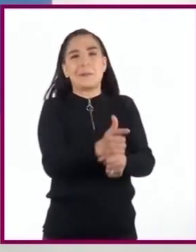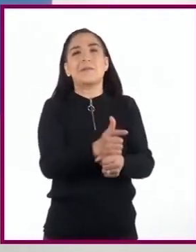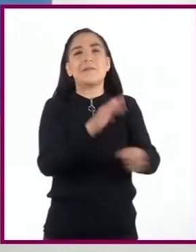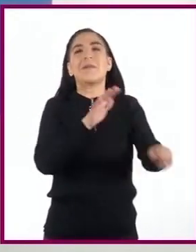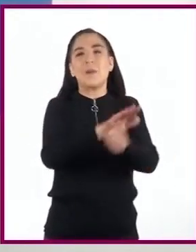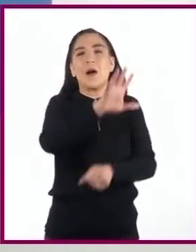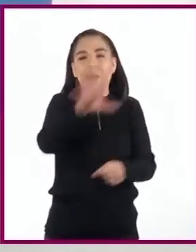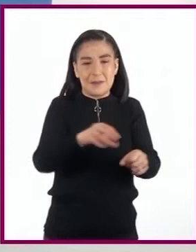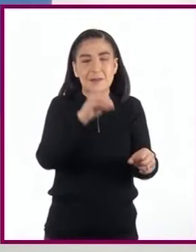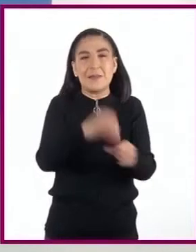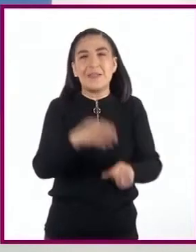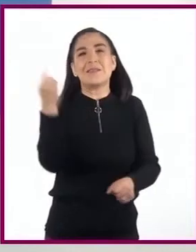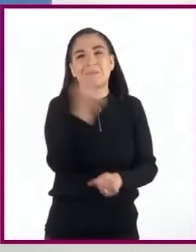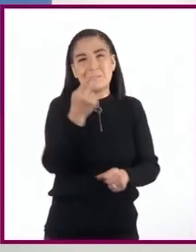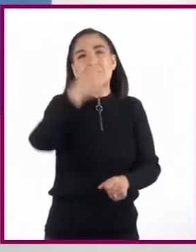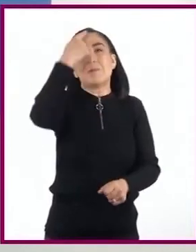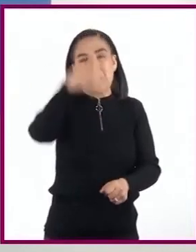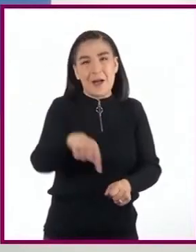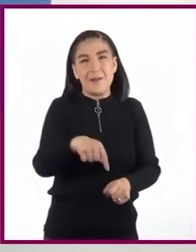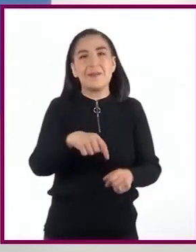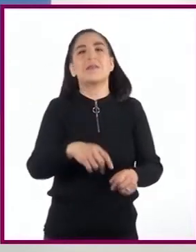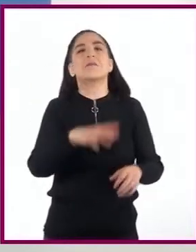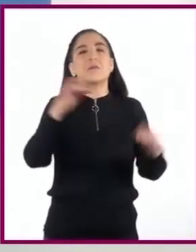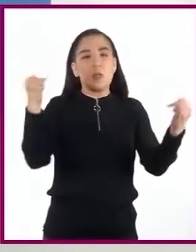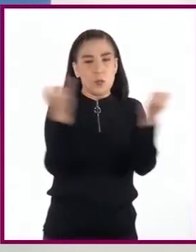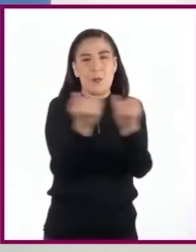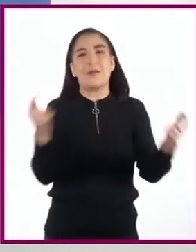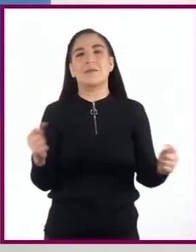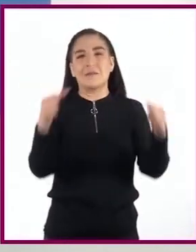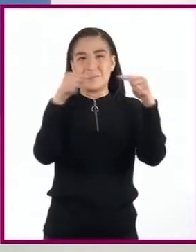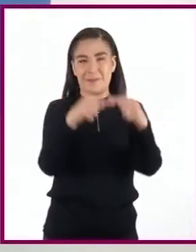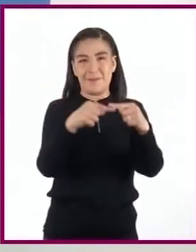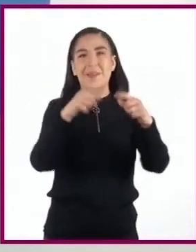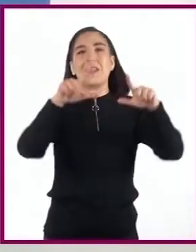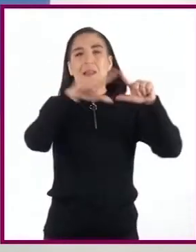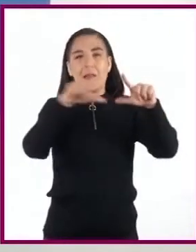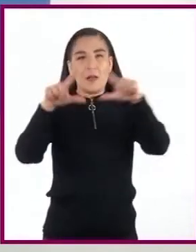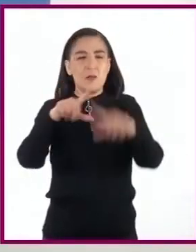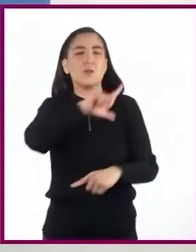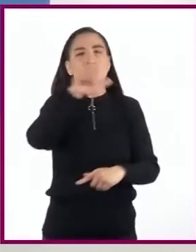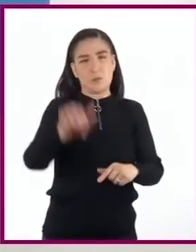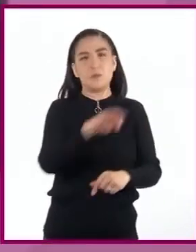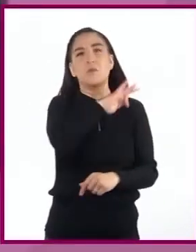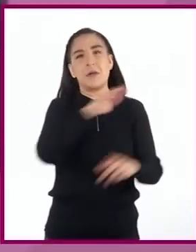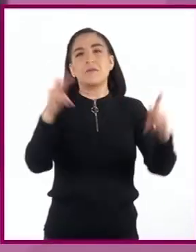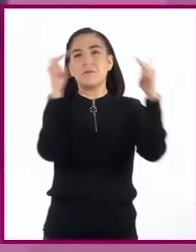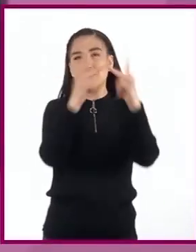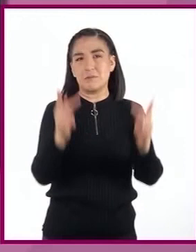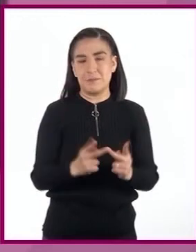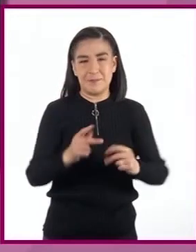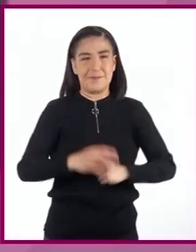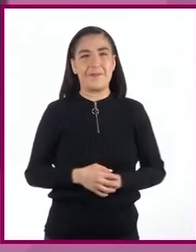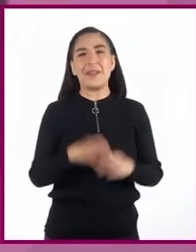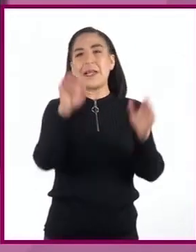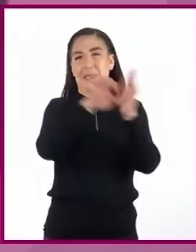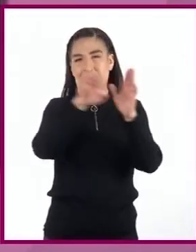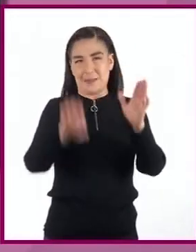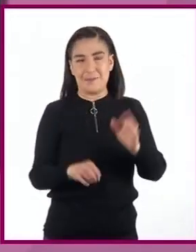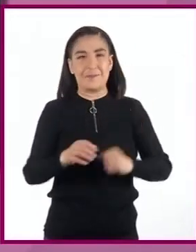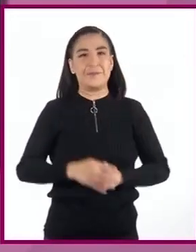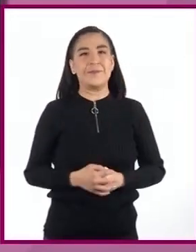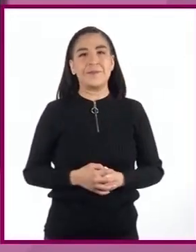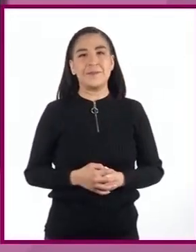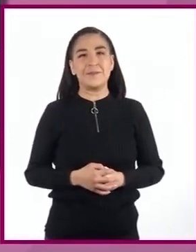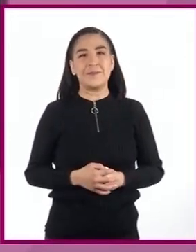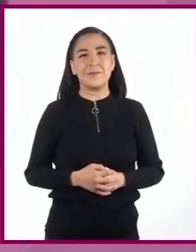son suficientes para establecer la congruencia entre ellos y poder compararlos entre sí. Por ejemplo, en la imagen